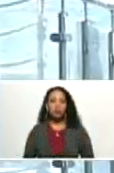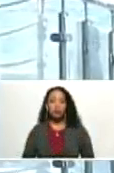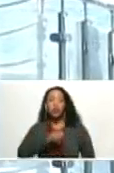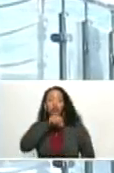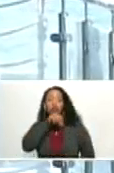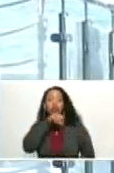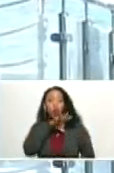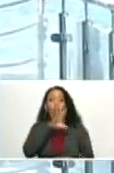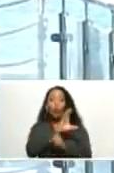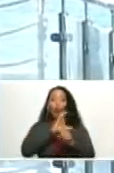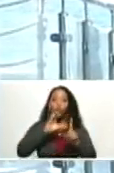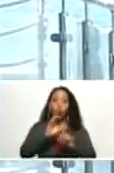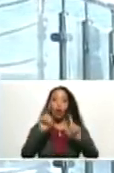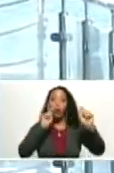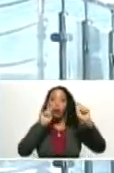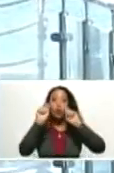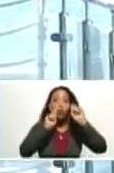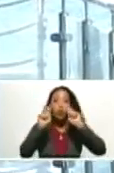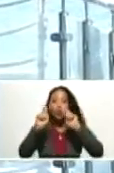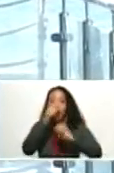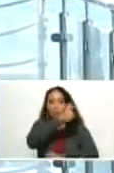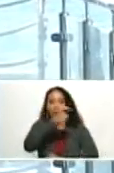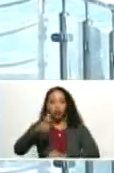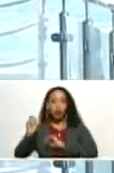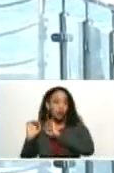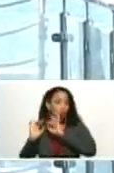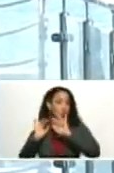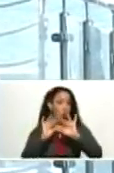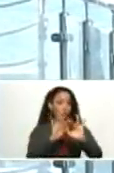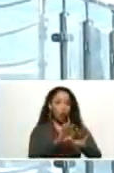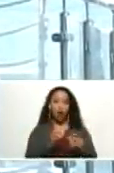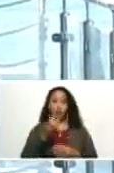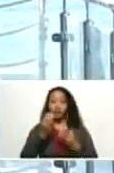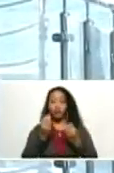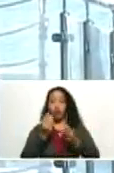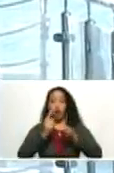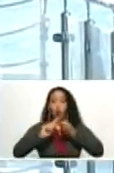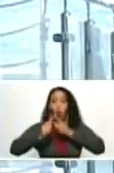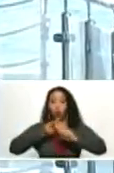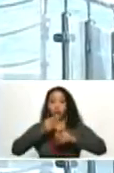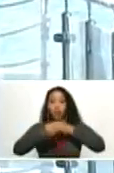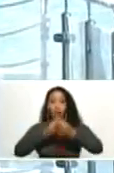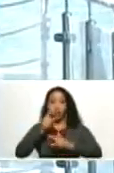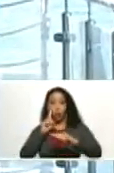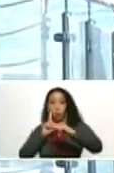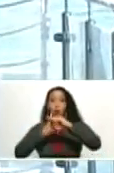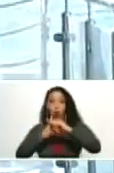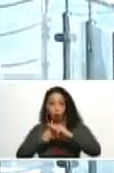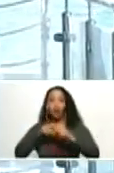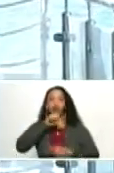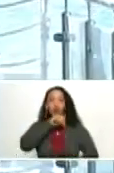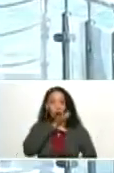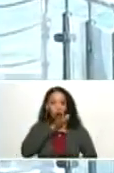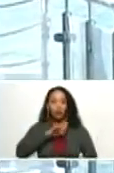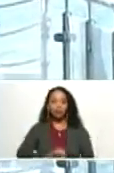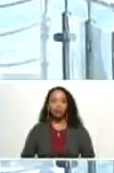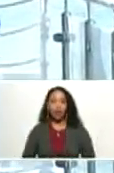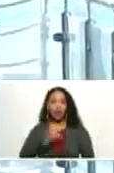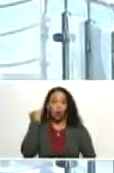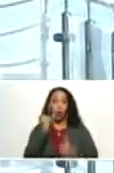histórico, cultural, turístico, donde se han hecho grandes descubrimientos de la historia de los